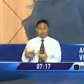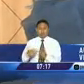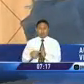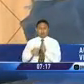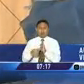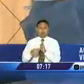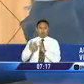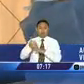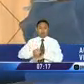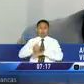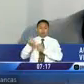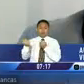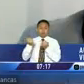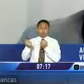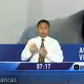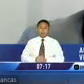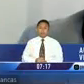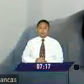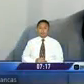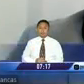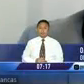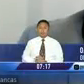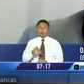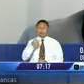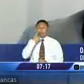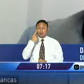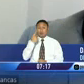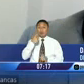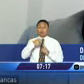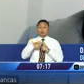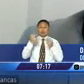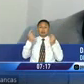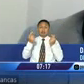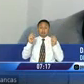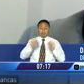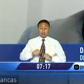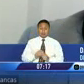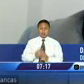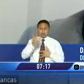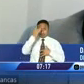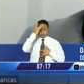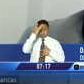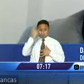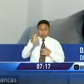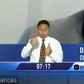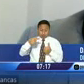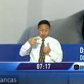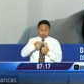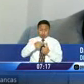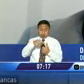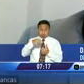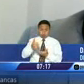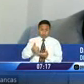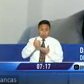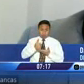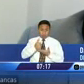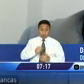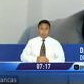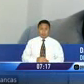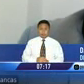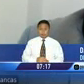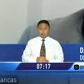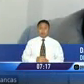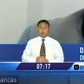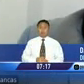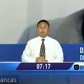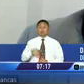por las autoridades de control. Una prueba positiva, rápida, de antígenos, casera, podría ayudar definitivamente